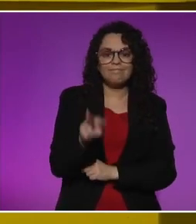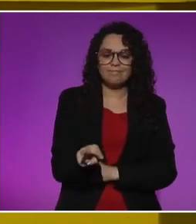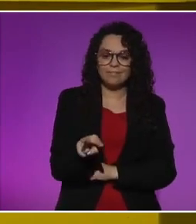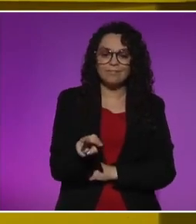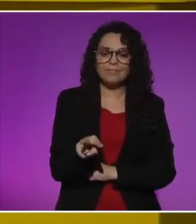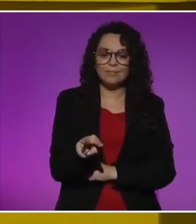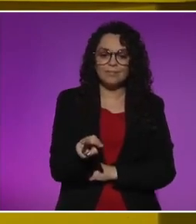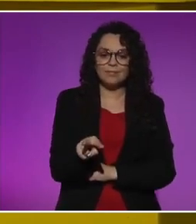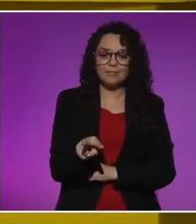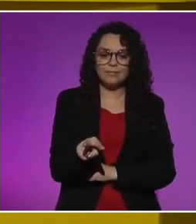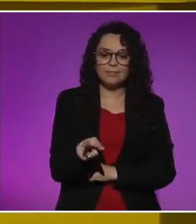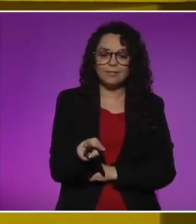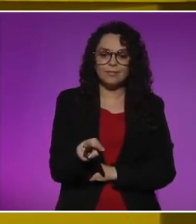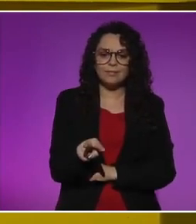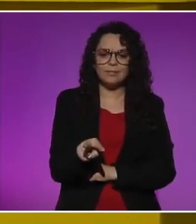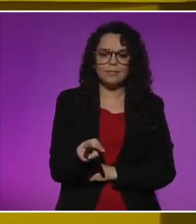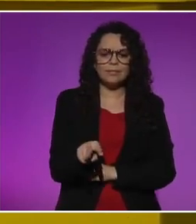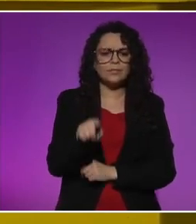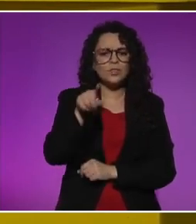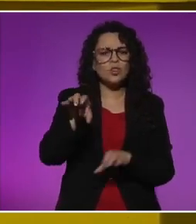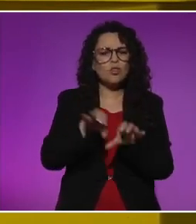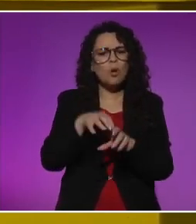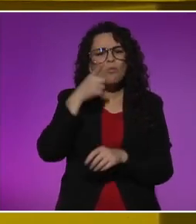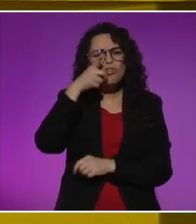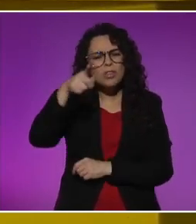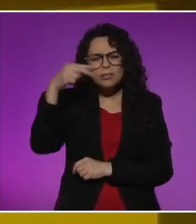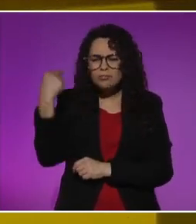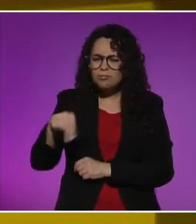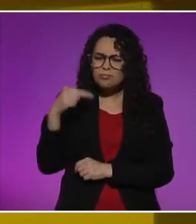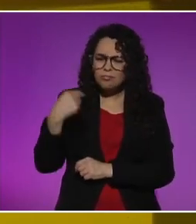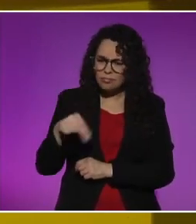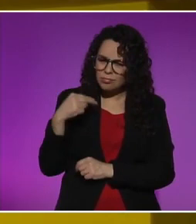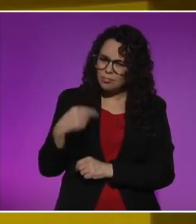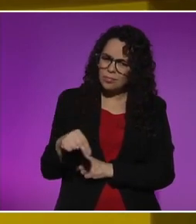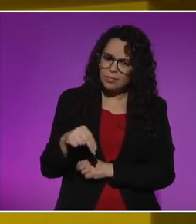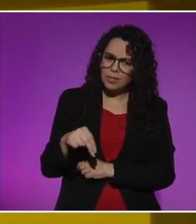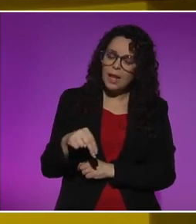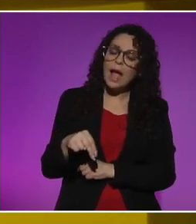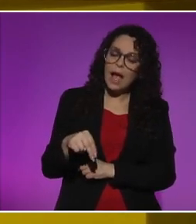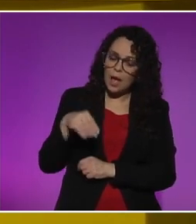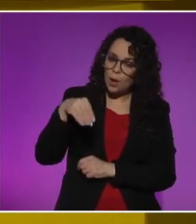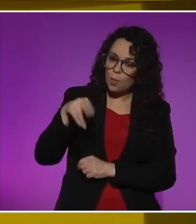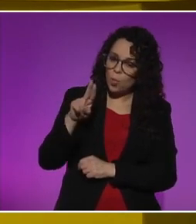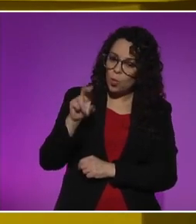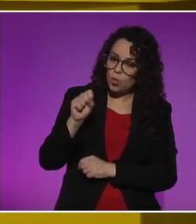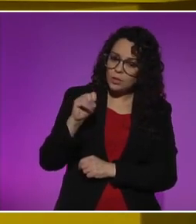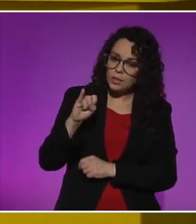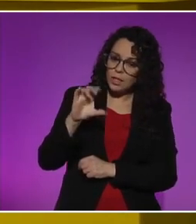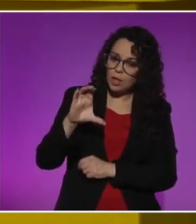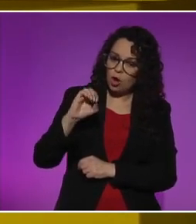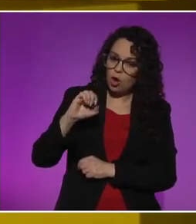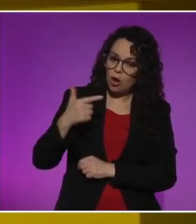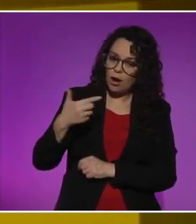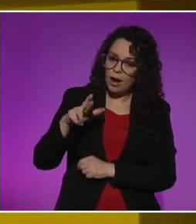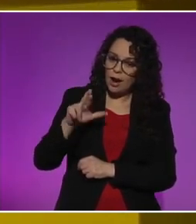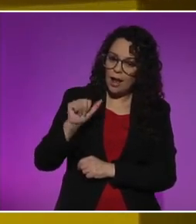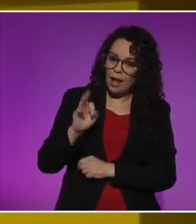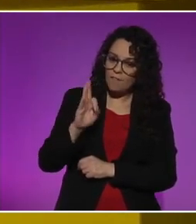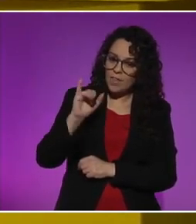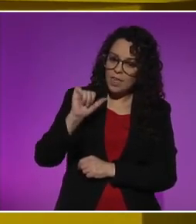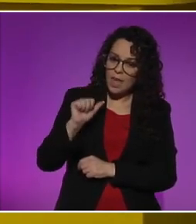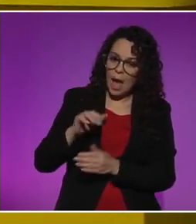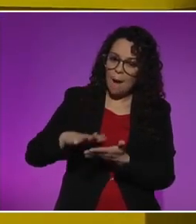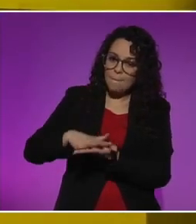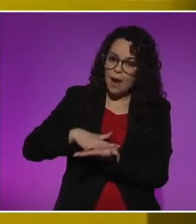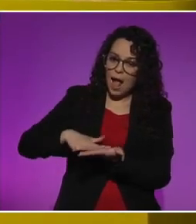la música. ¿Cómo dices que se llama? Musicografía Braille. Musicografía Braille. Vaya,